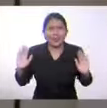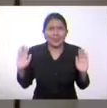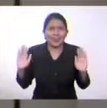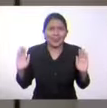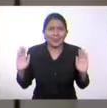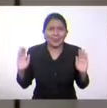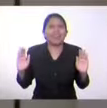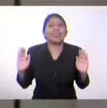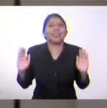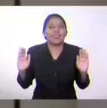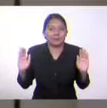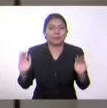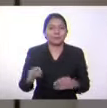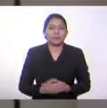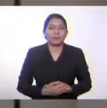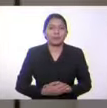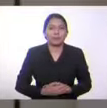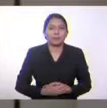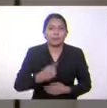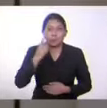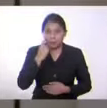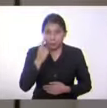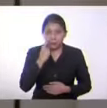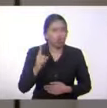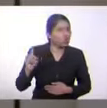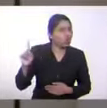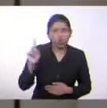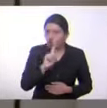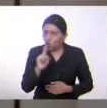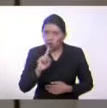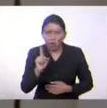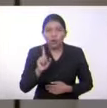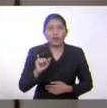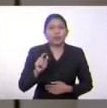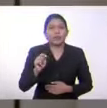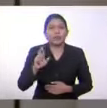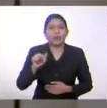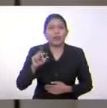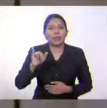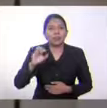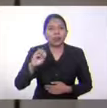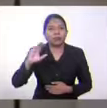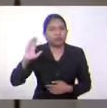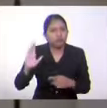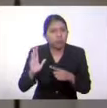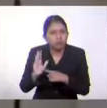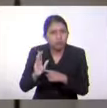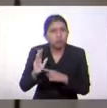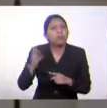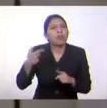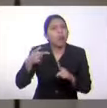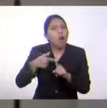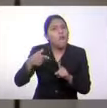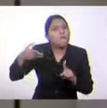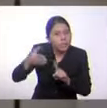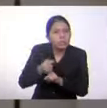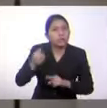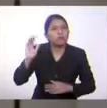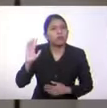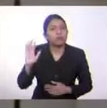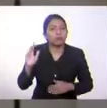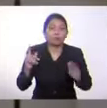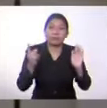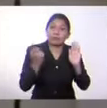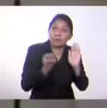hacer una afirmación. El texto no literario o la narración no literaria es objetiva y el texto o